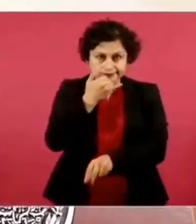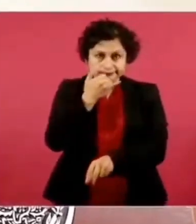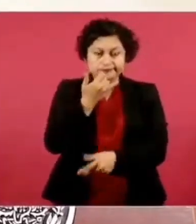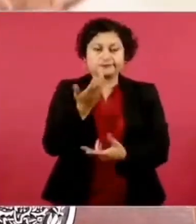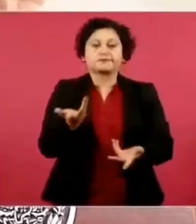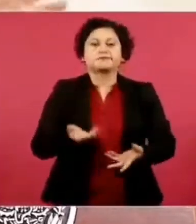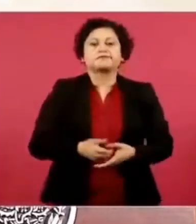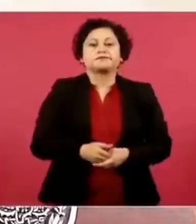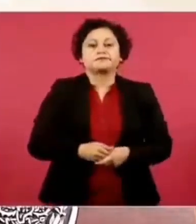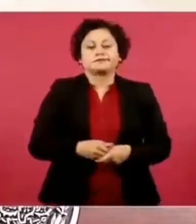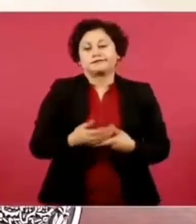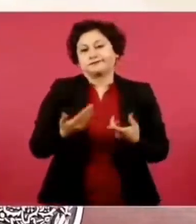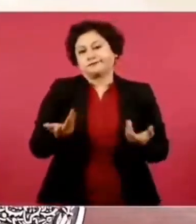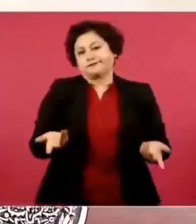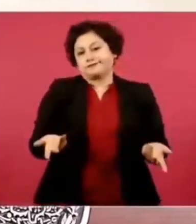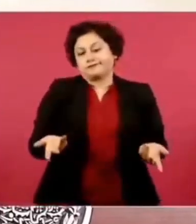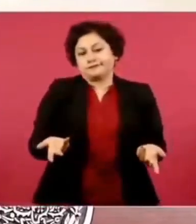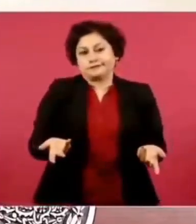O ya